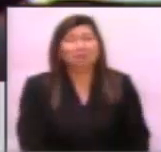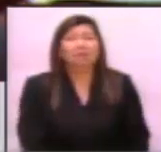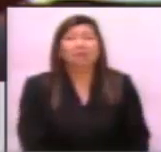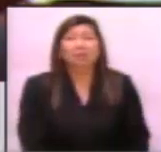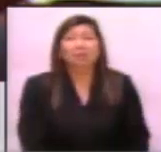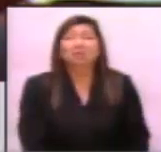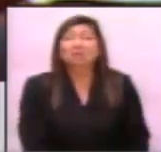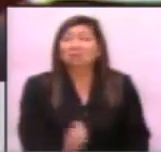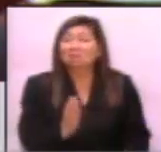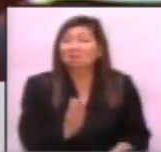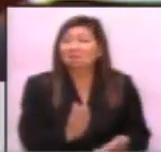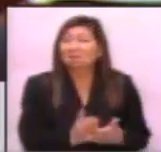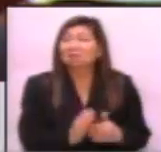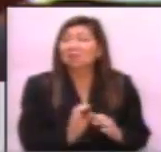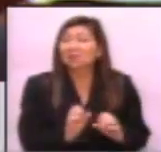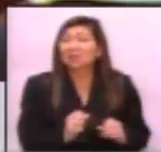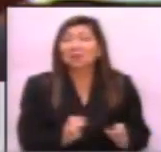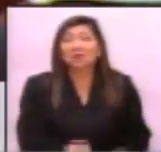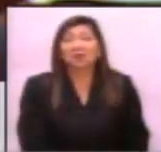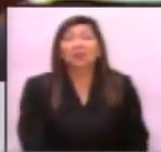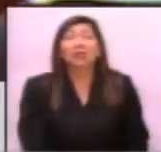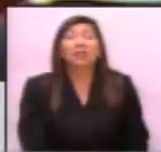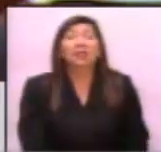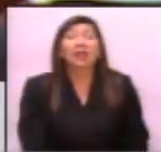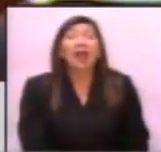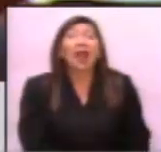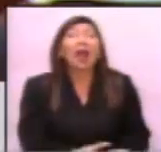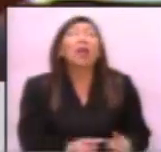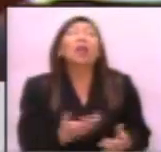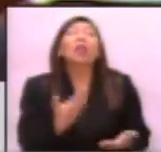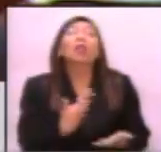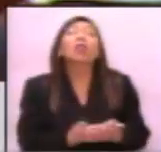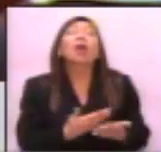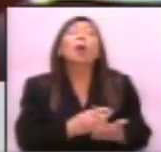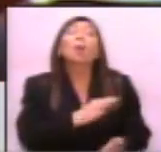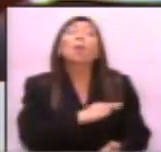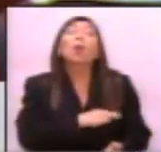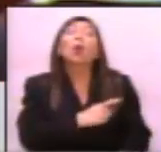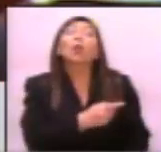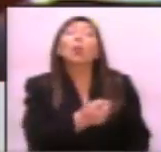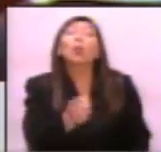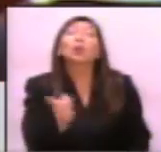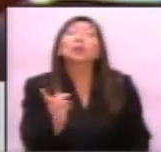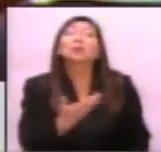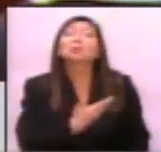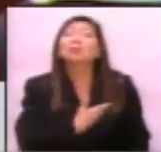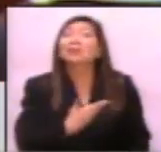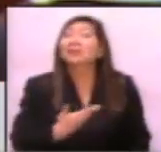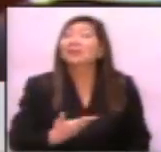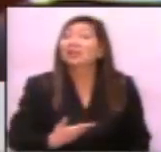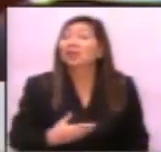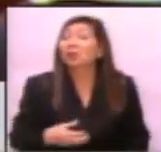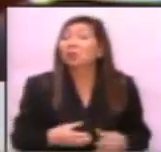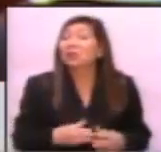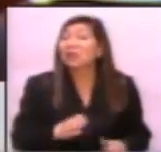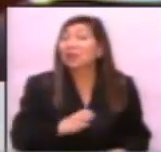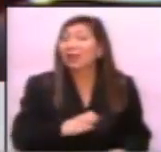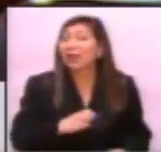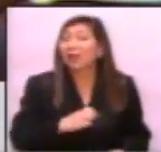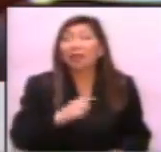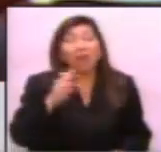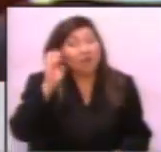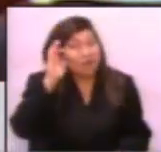Bueno, ¿se ha sancionado algo? ¿Dónde está la moralidad de ustedes y su presidente de la Comisión de Ética